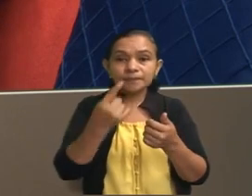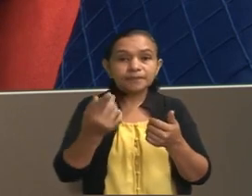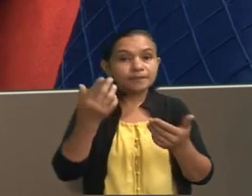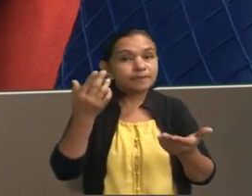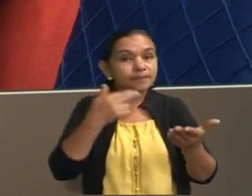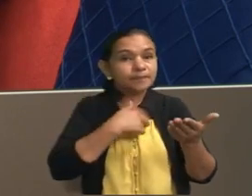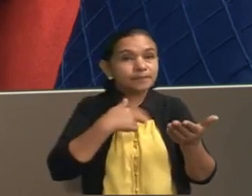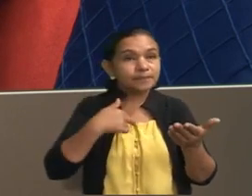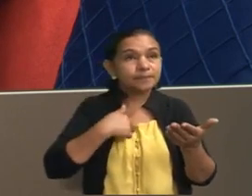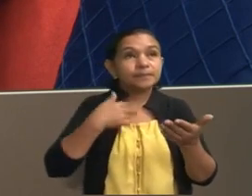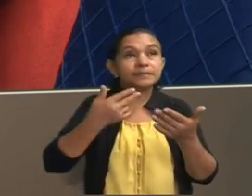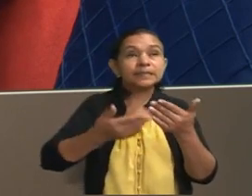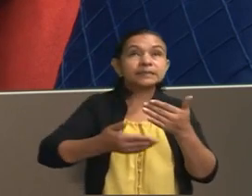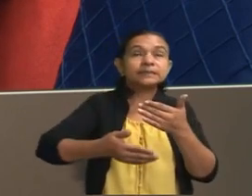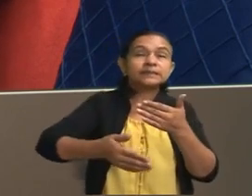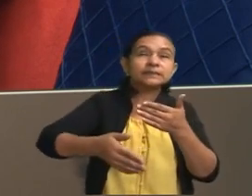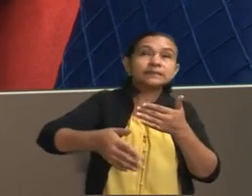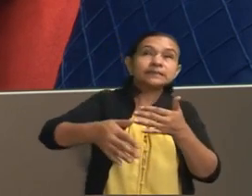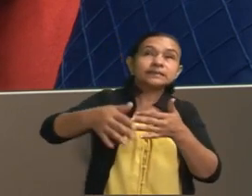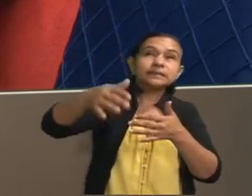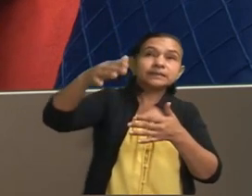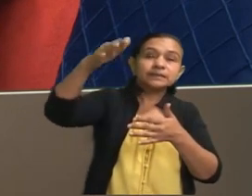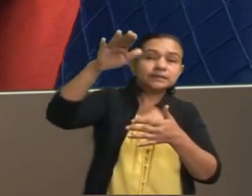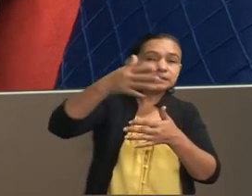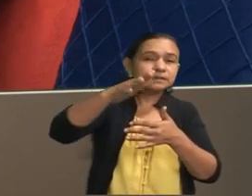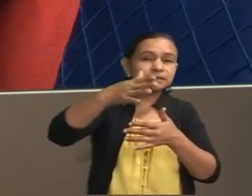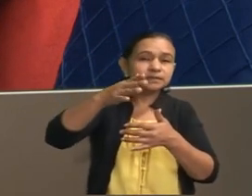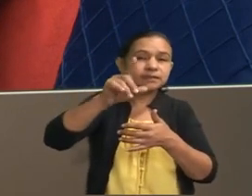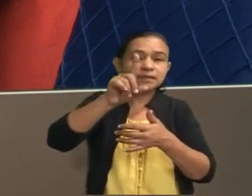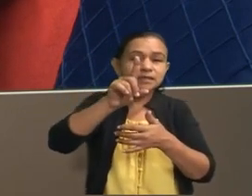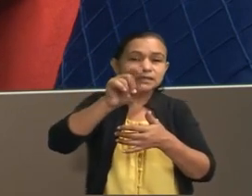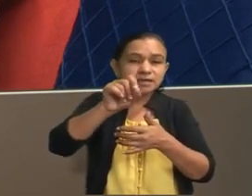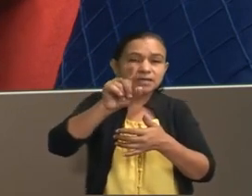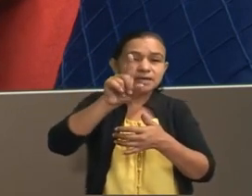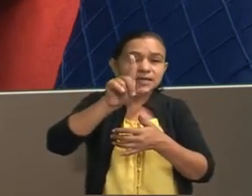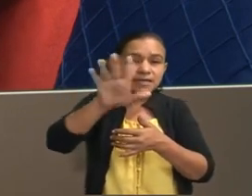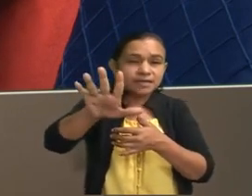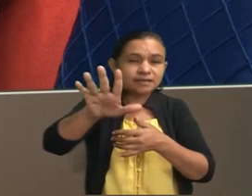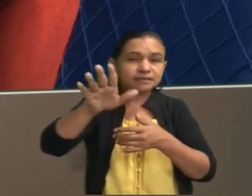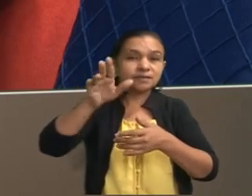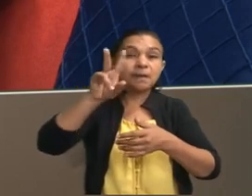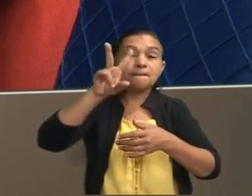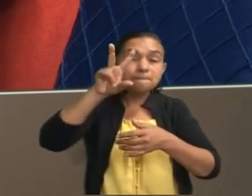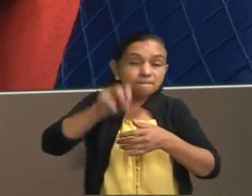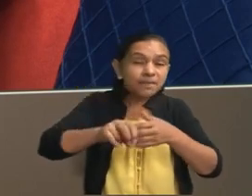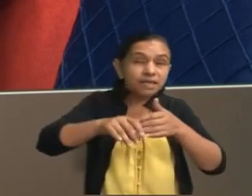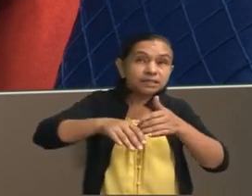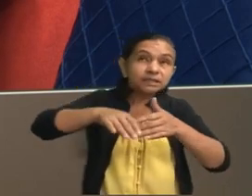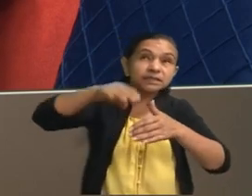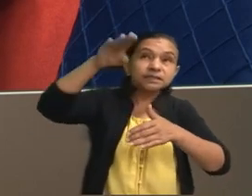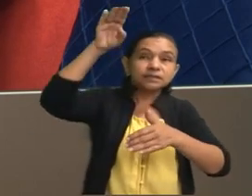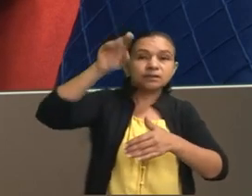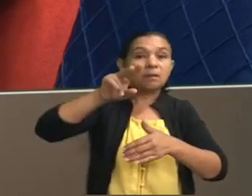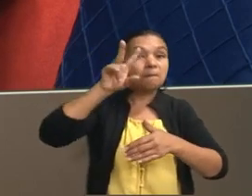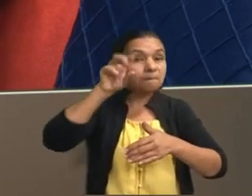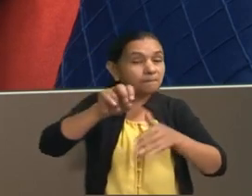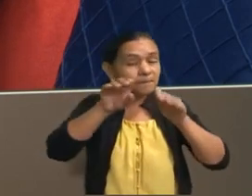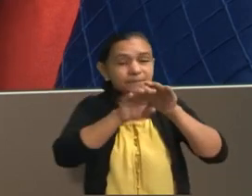tener alturas de 10, 15, en algunos puntos 20 metros o más de 20